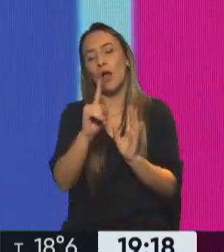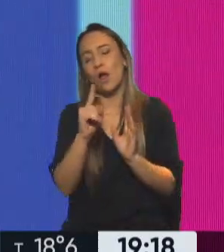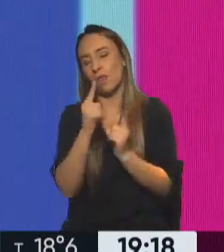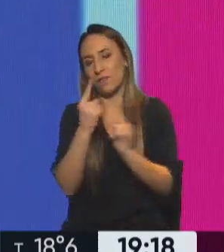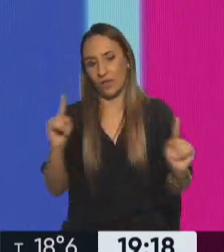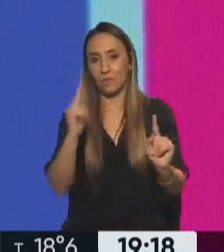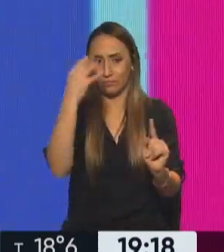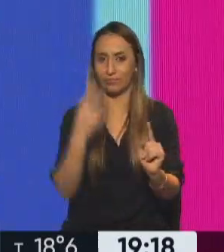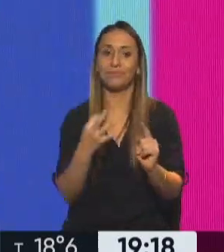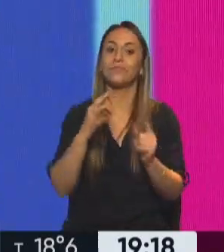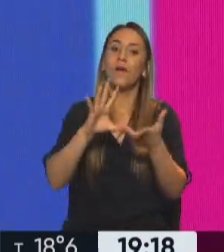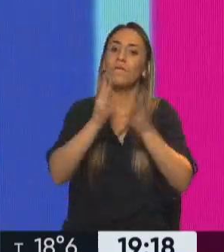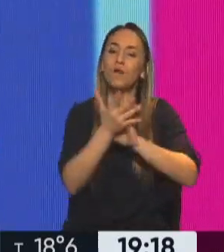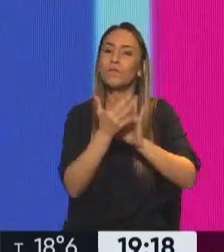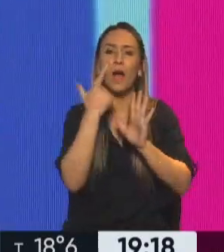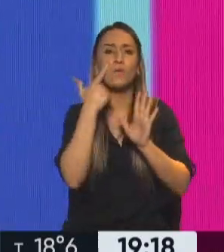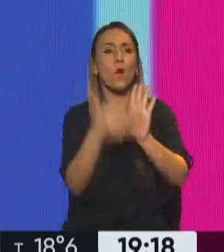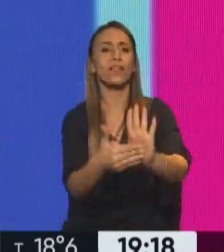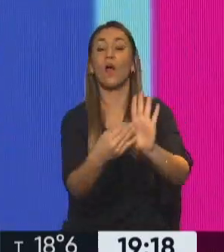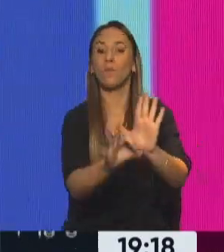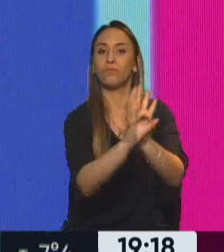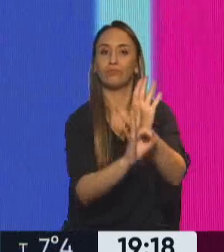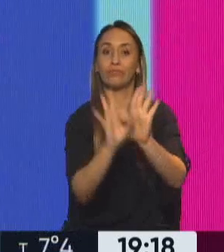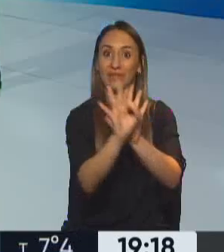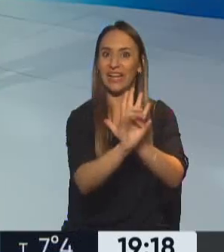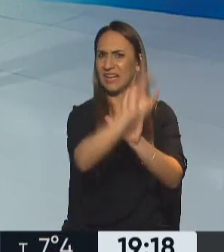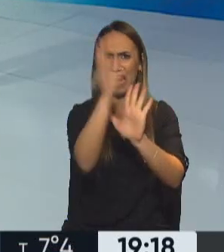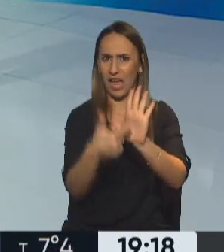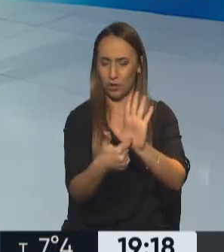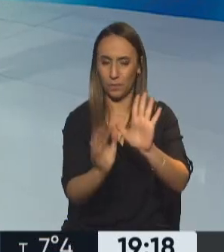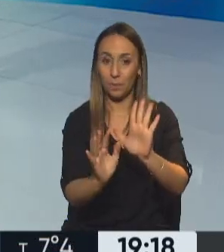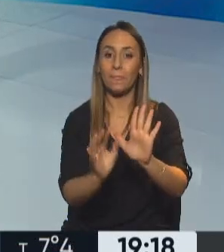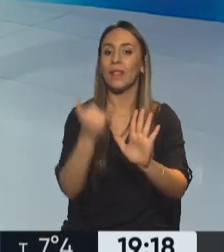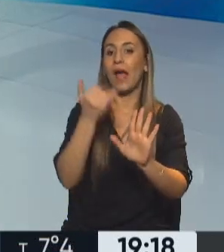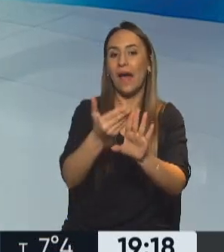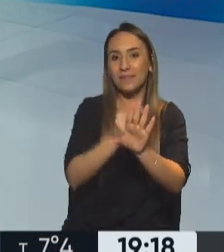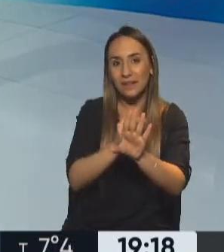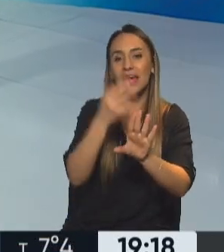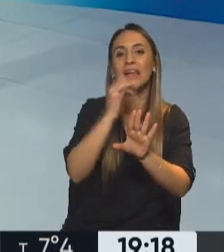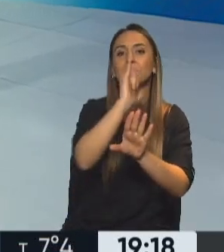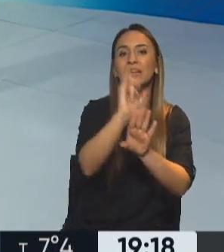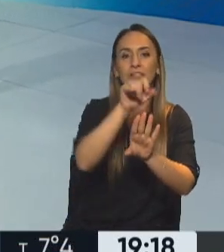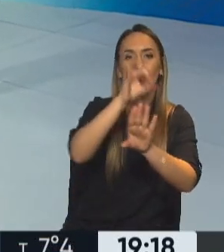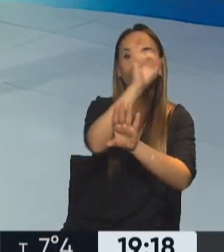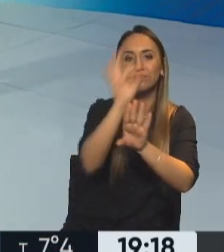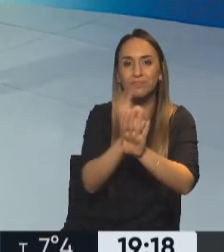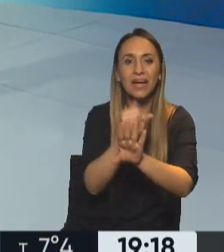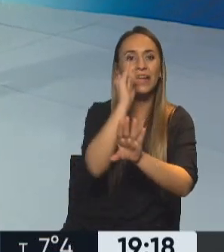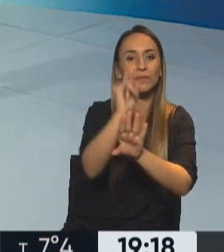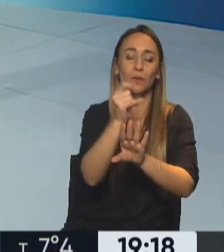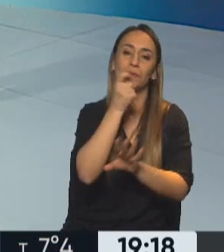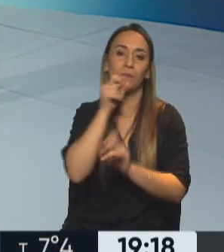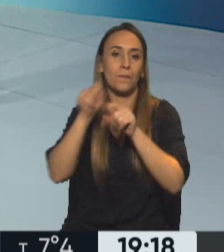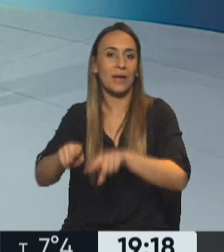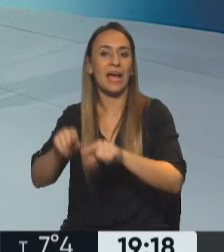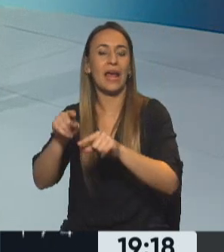sistema gráfico son los octógonos. Se exceptúan, hay excepciones, por ejemplo, las fórmulas para lactantes y los